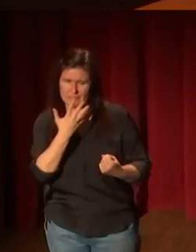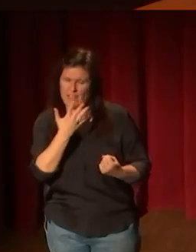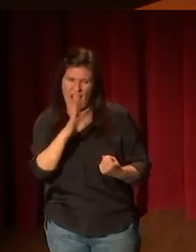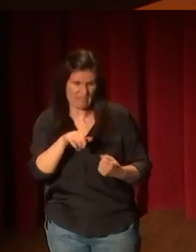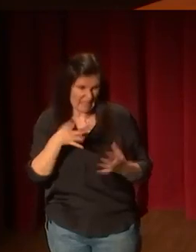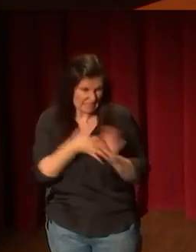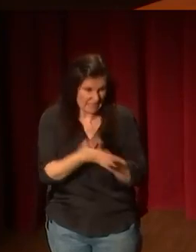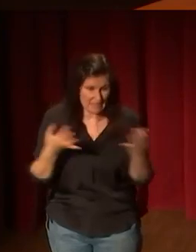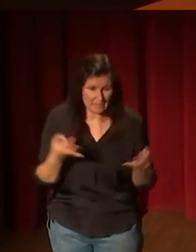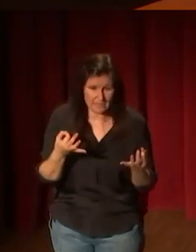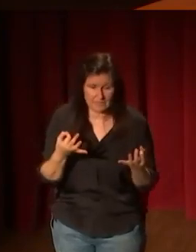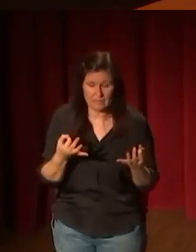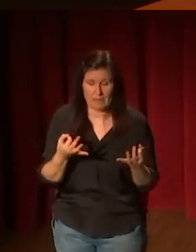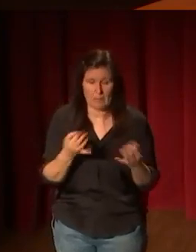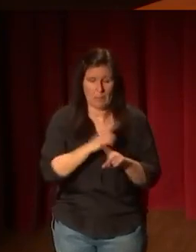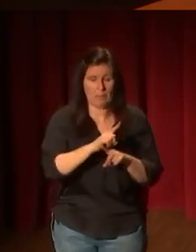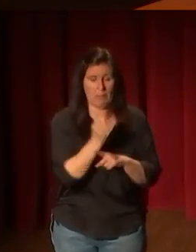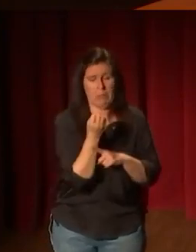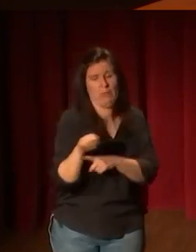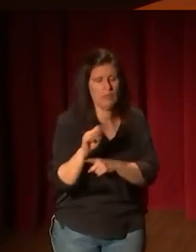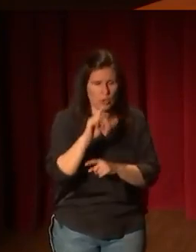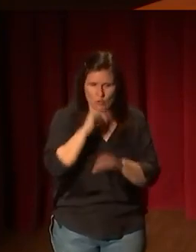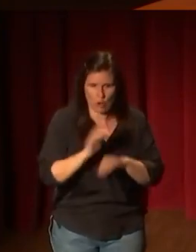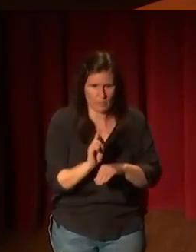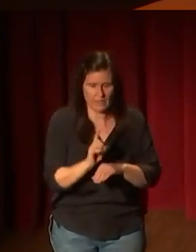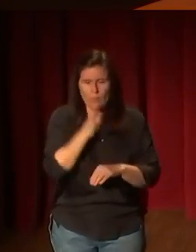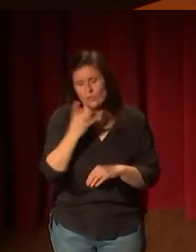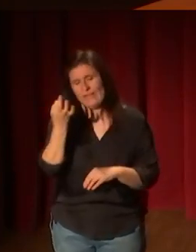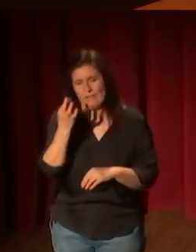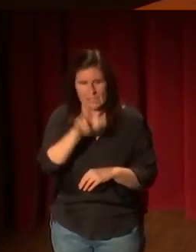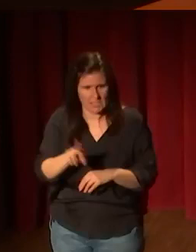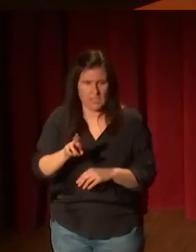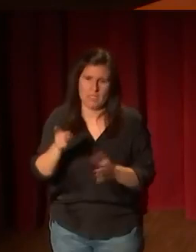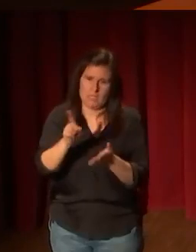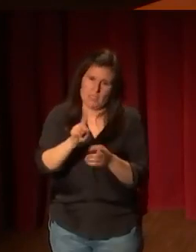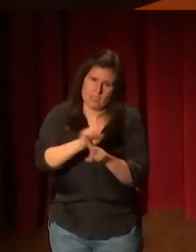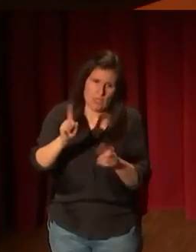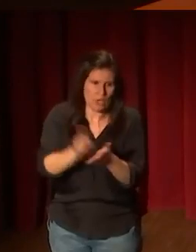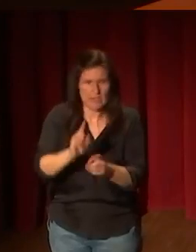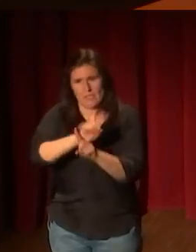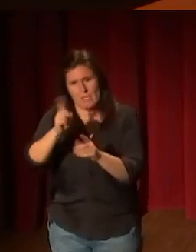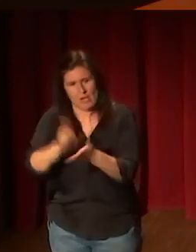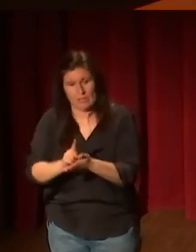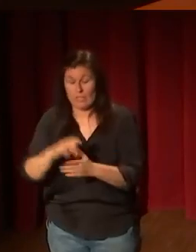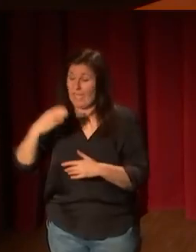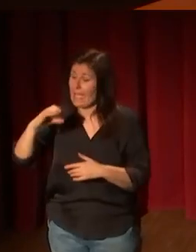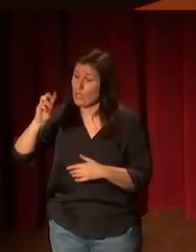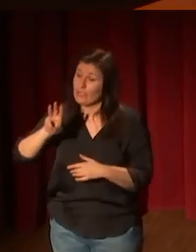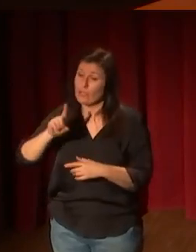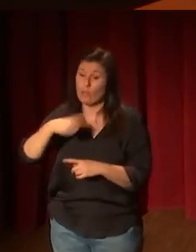nos está indicando es que no se cumple la prohibición por insistir en ella y a pesar de que carlos lo prohíbe